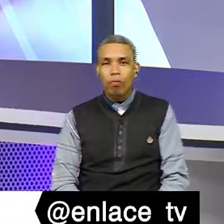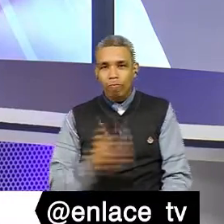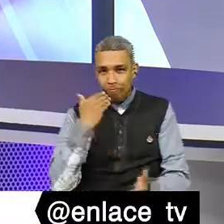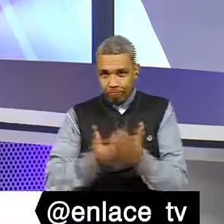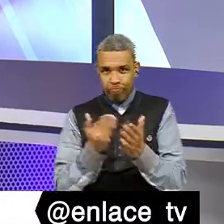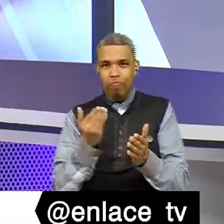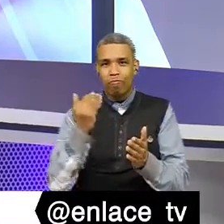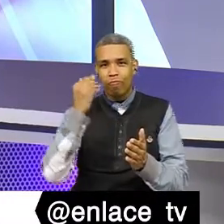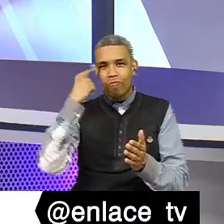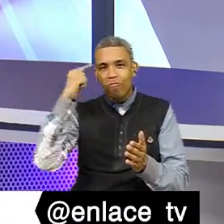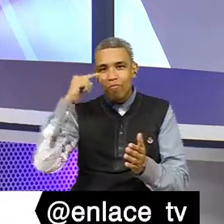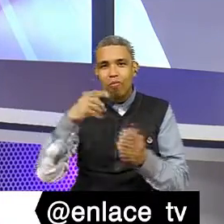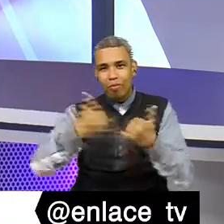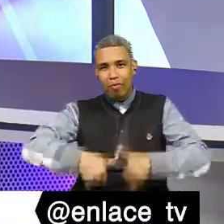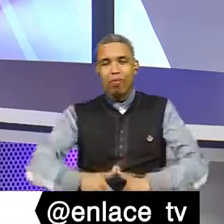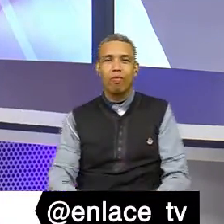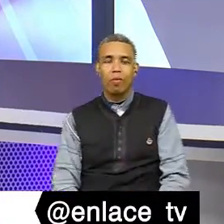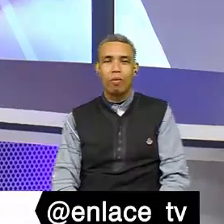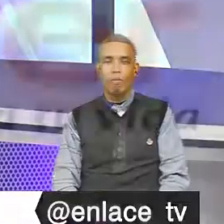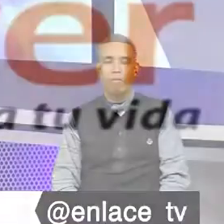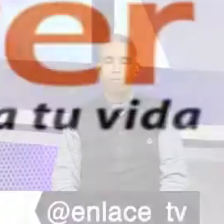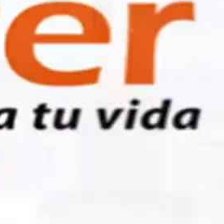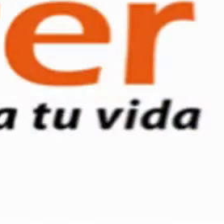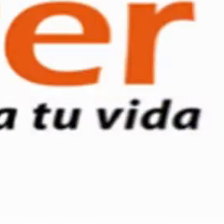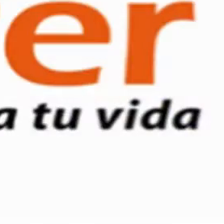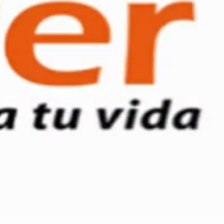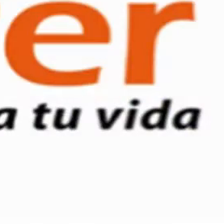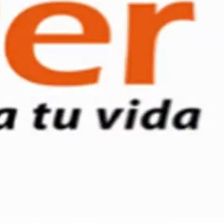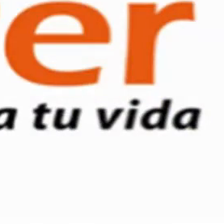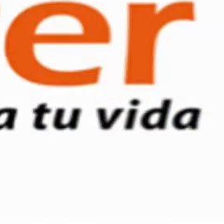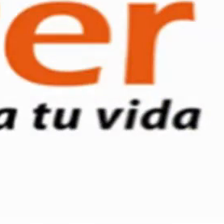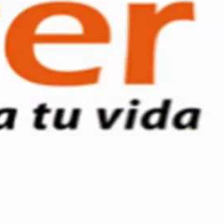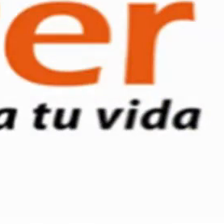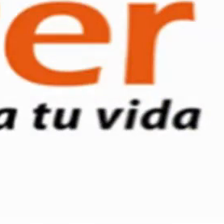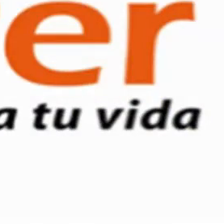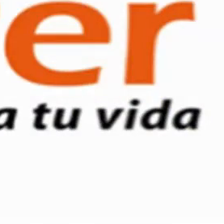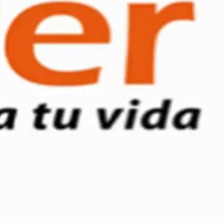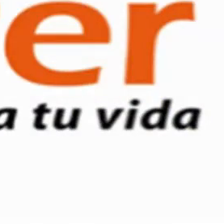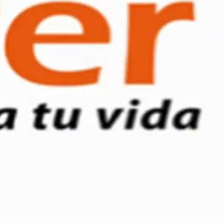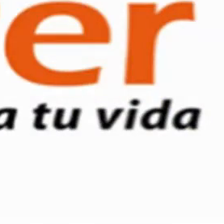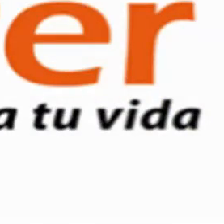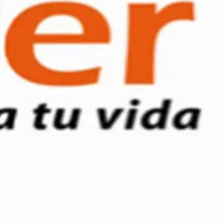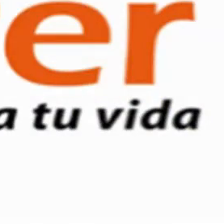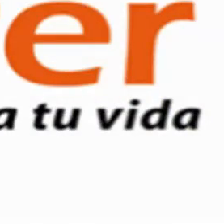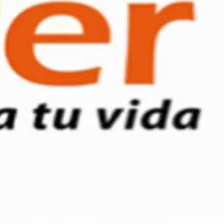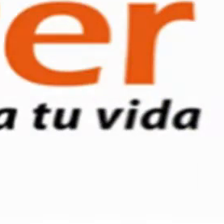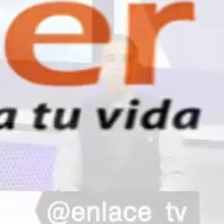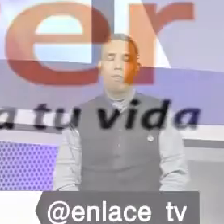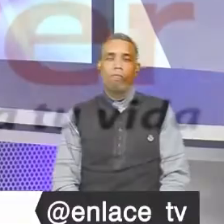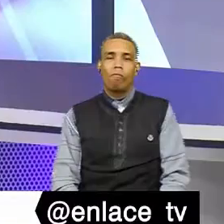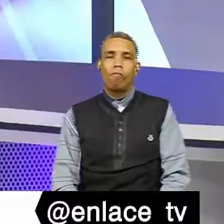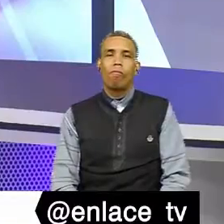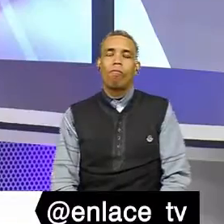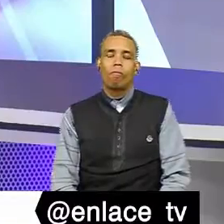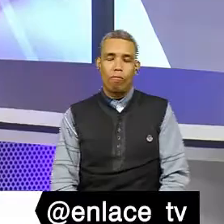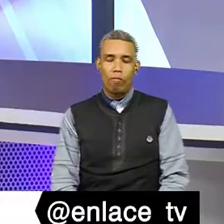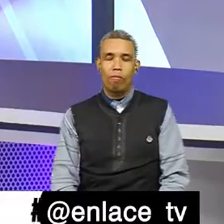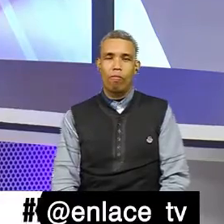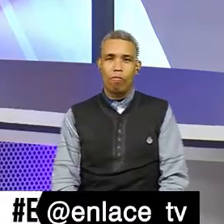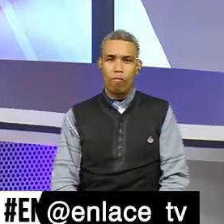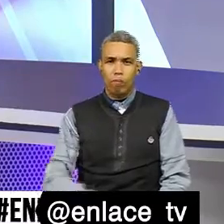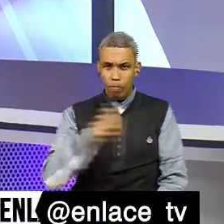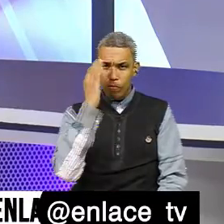por la información. Hasta aquí Enlace Noticias. Antes de despedirnos, recuerde, materiales eléctricos Electrofer iluminan tu vida.